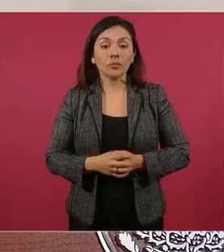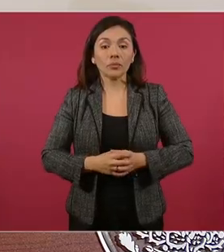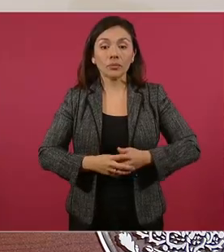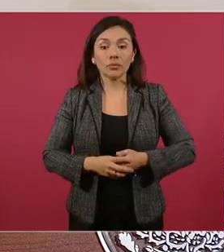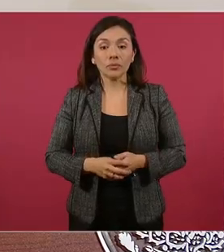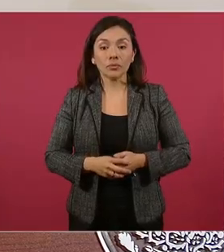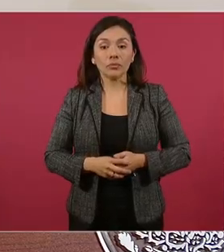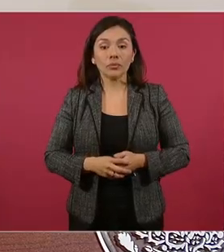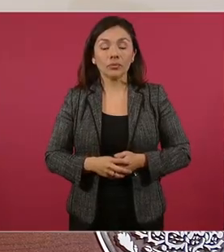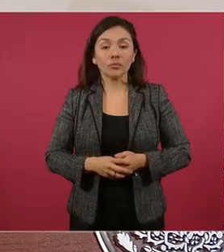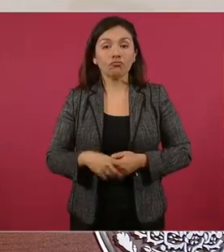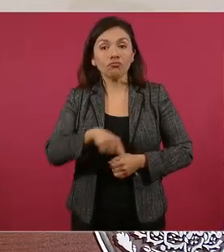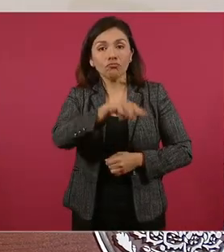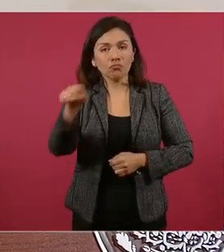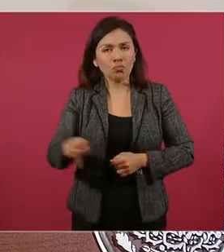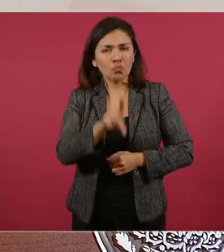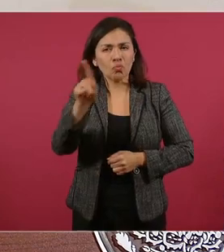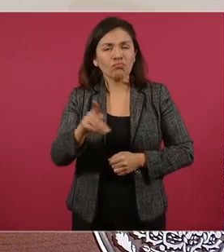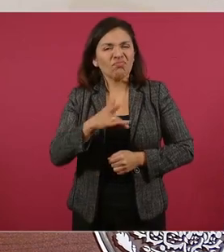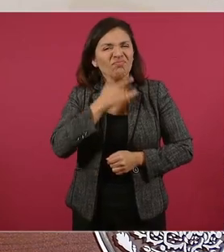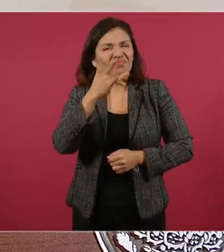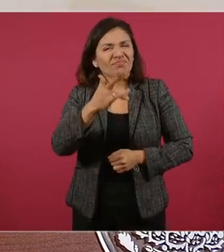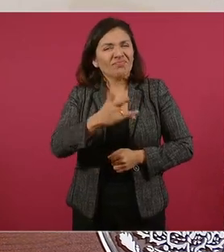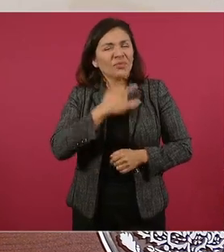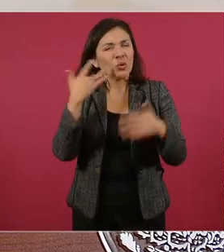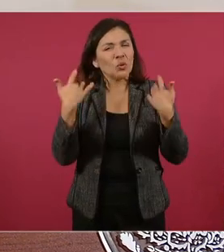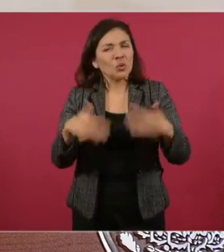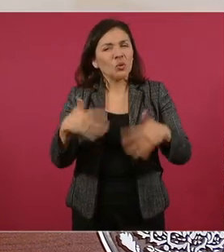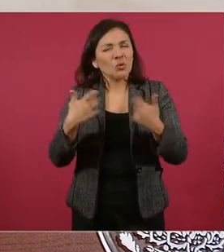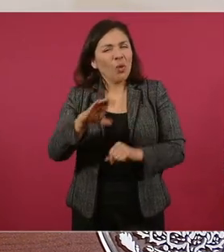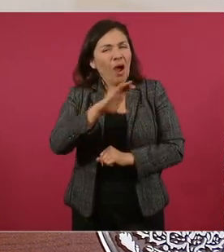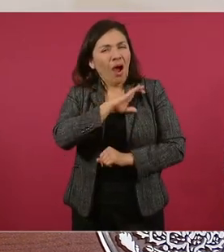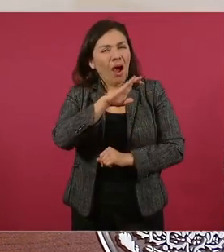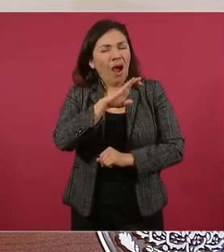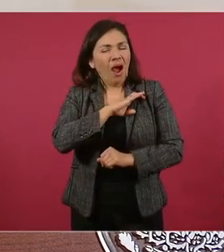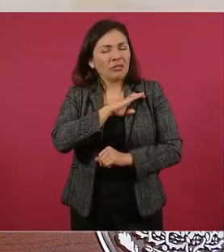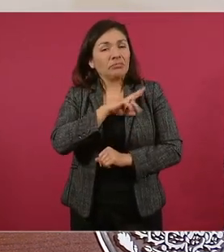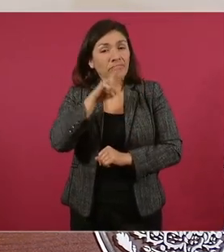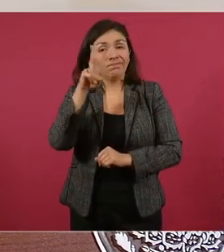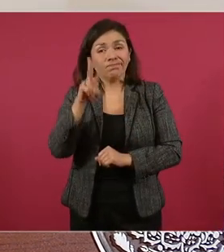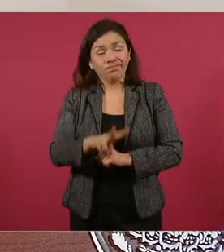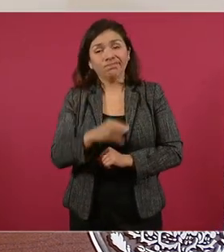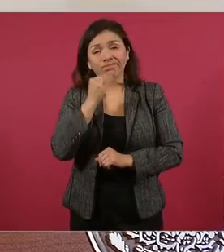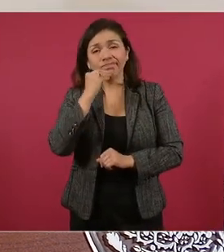El pueblo es puro sentimiento. Puro cariño.